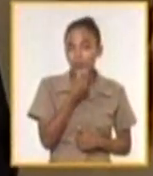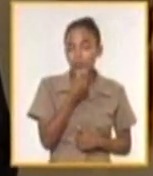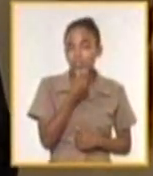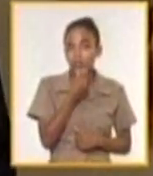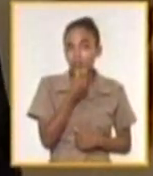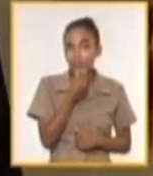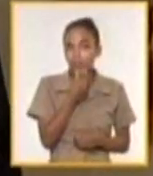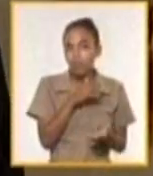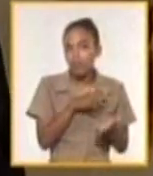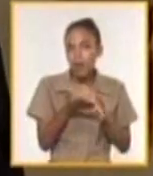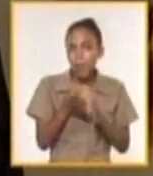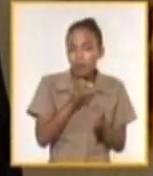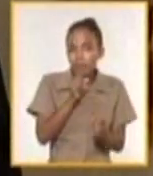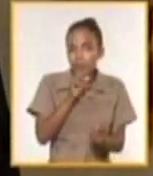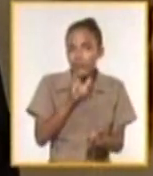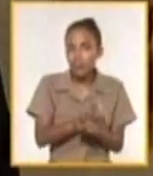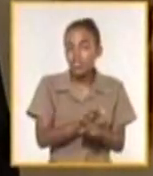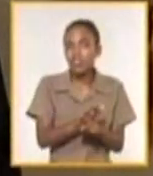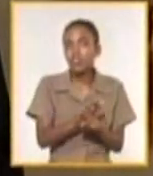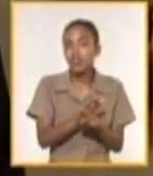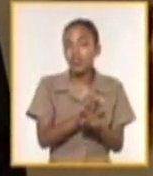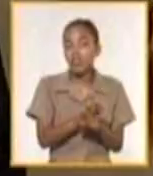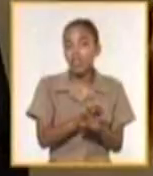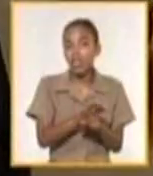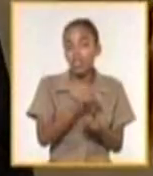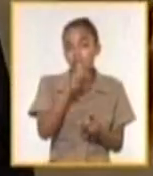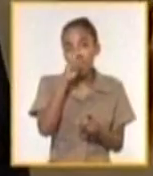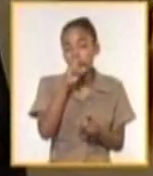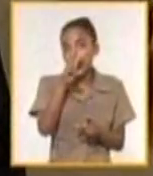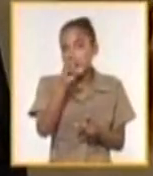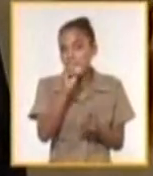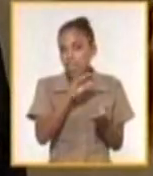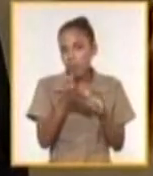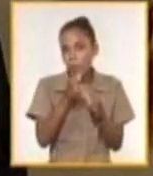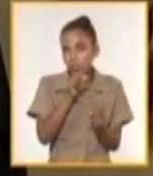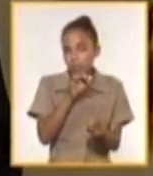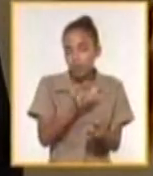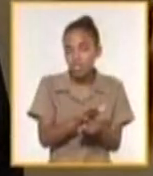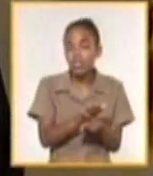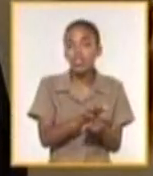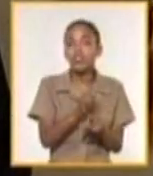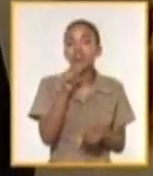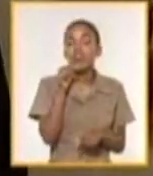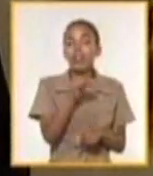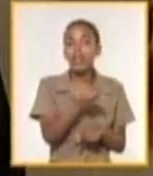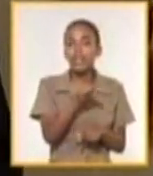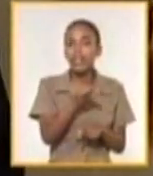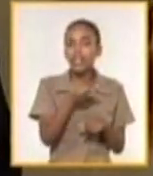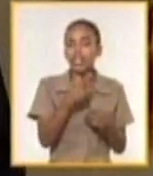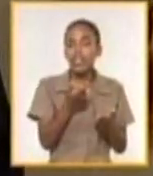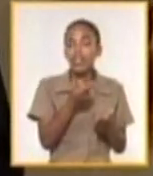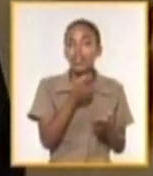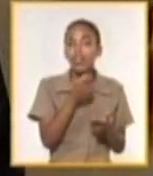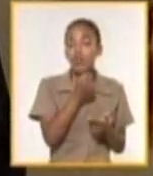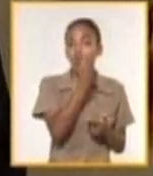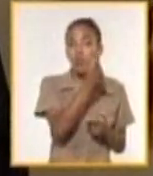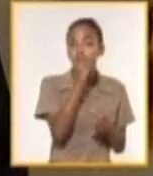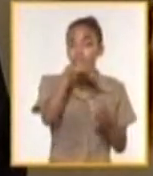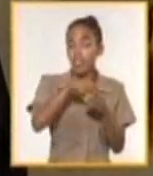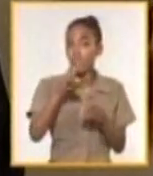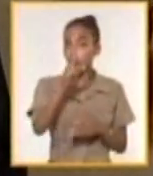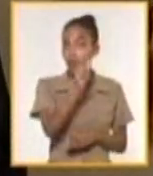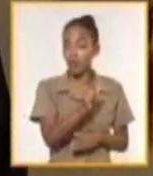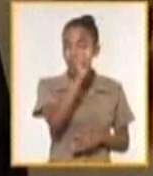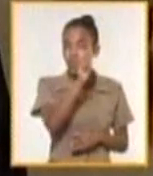apenas iniciando sus años 20, es una de las dos figuras